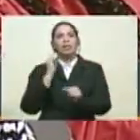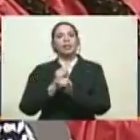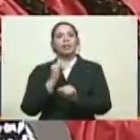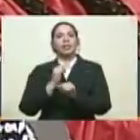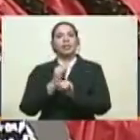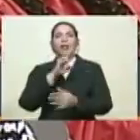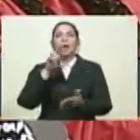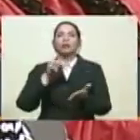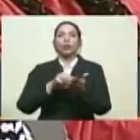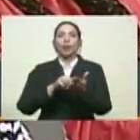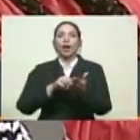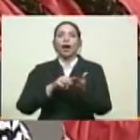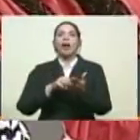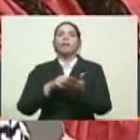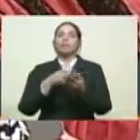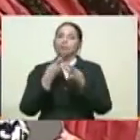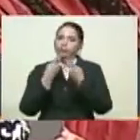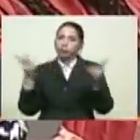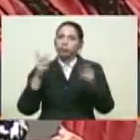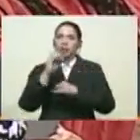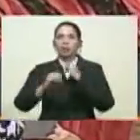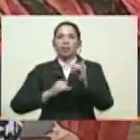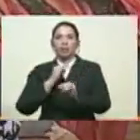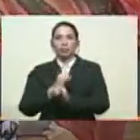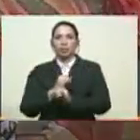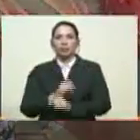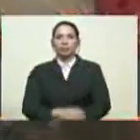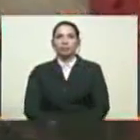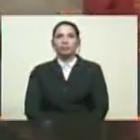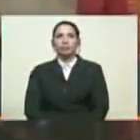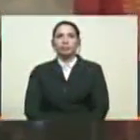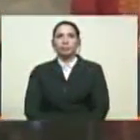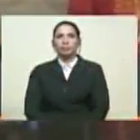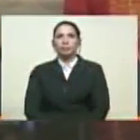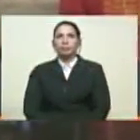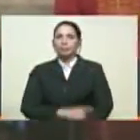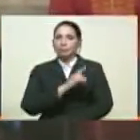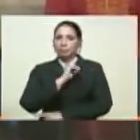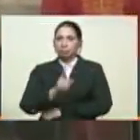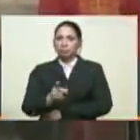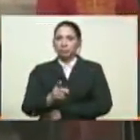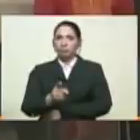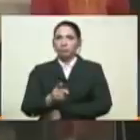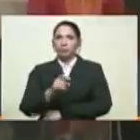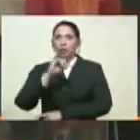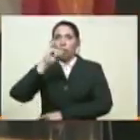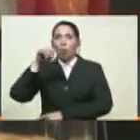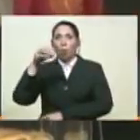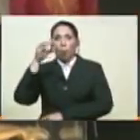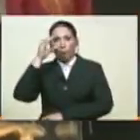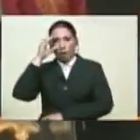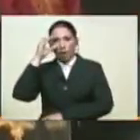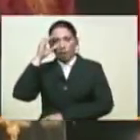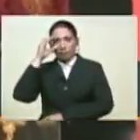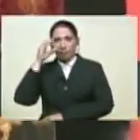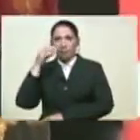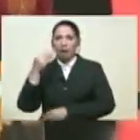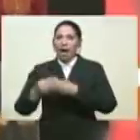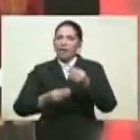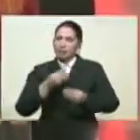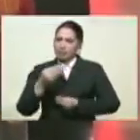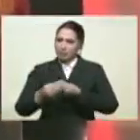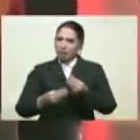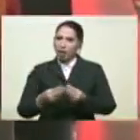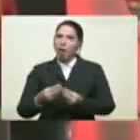nacional e internacionalmente. Y le di la orden a Jorge Rodríguez como ministro, vamos a hacer las